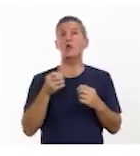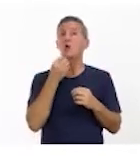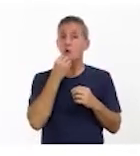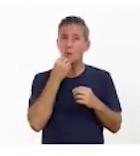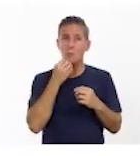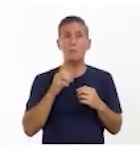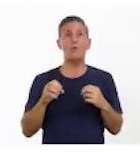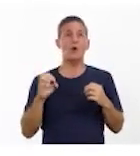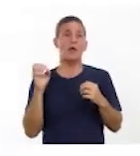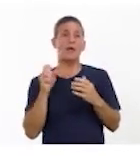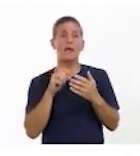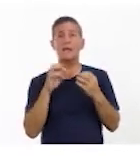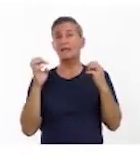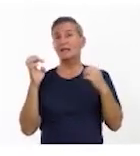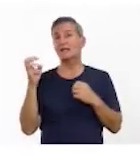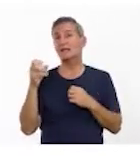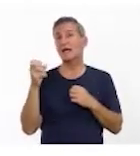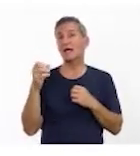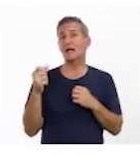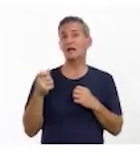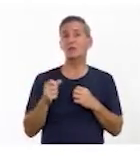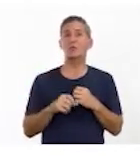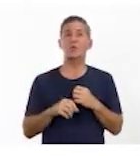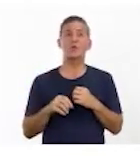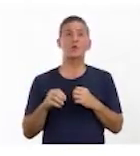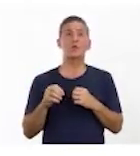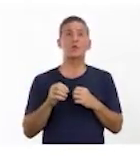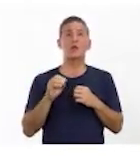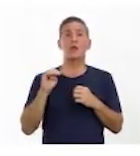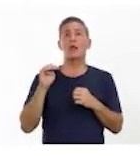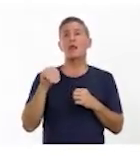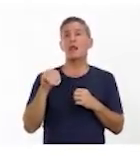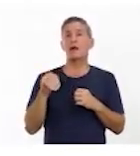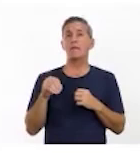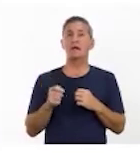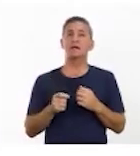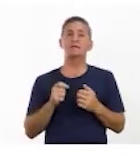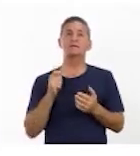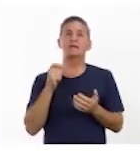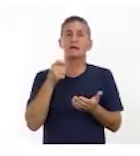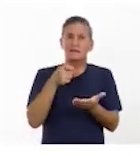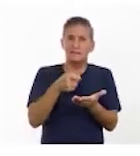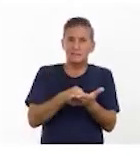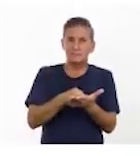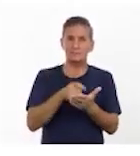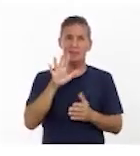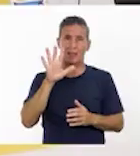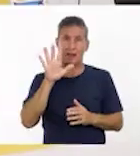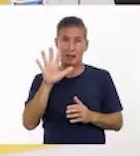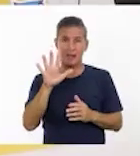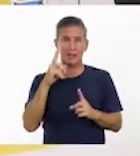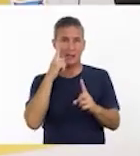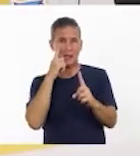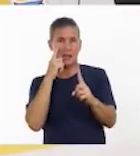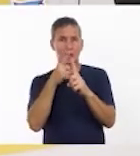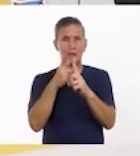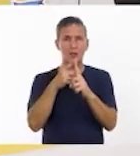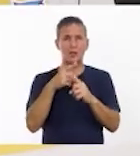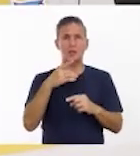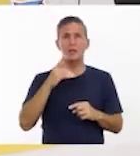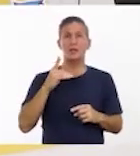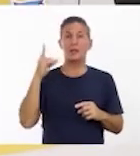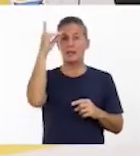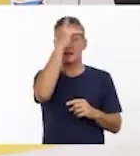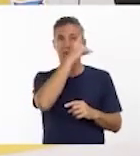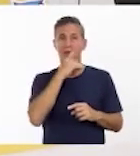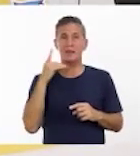Aquí también pueden calcular el volumen de disolución y la masa a emplear. El quinto